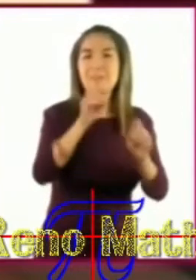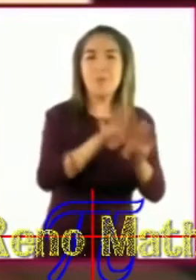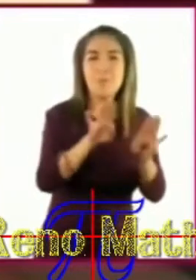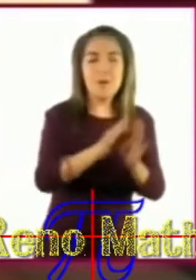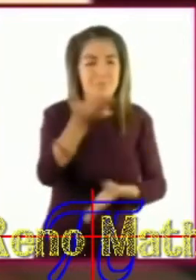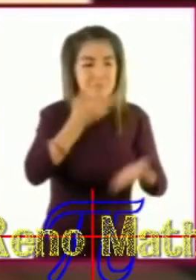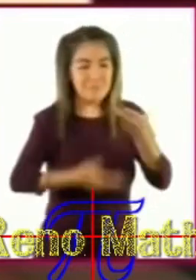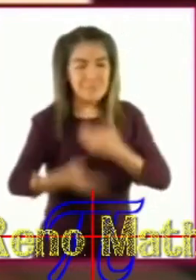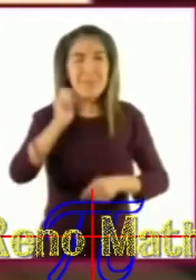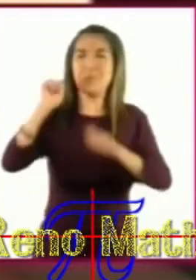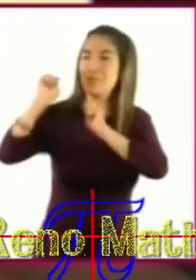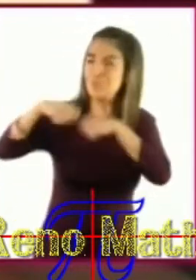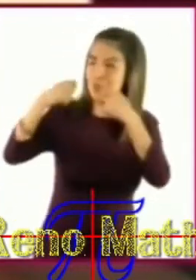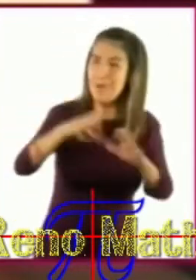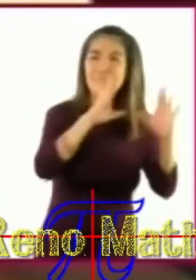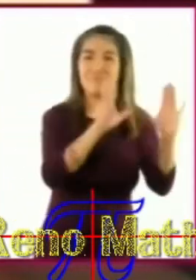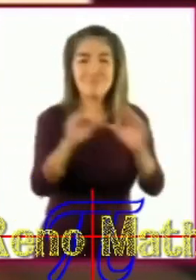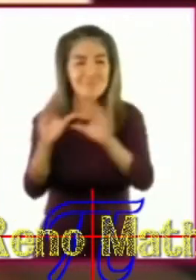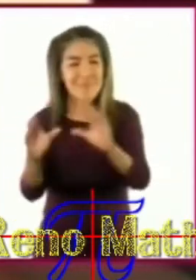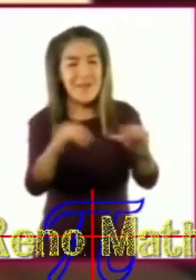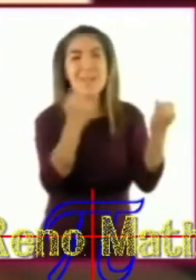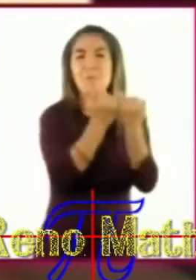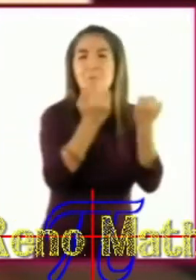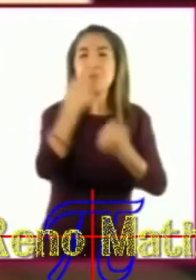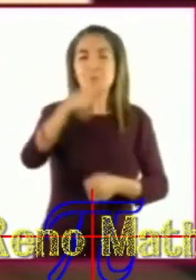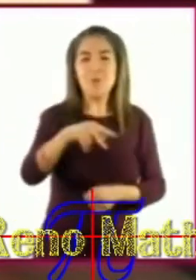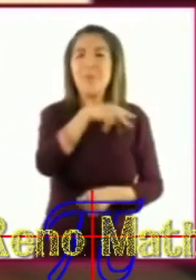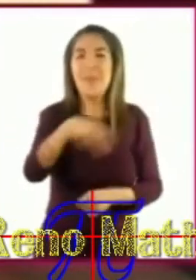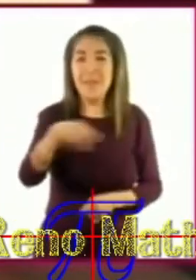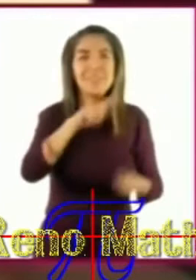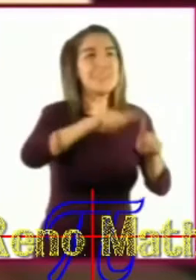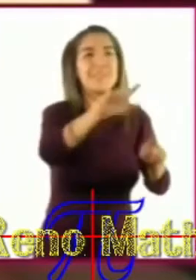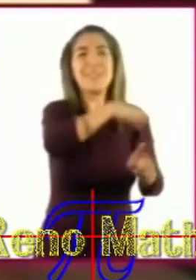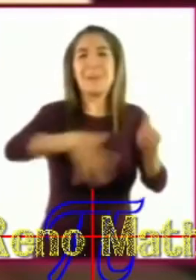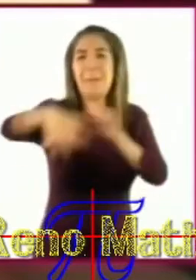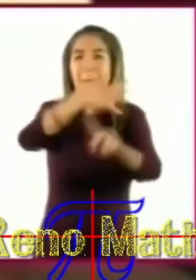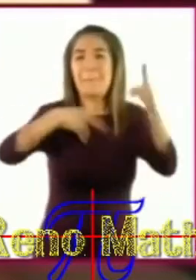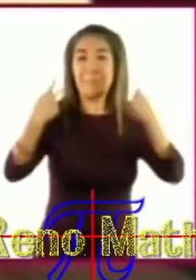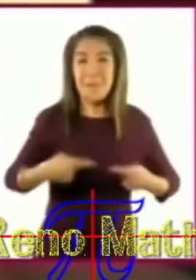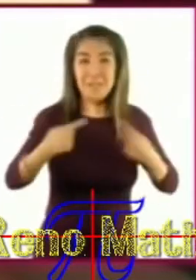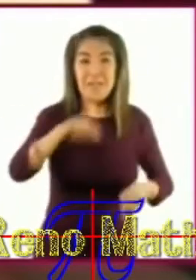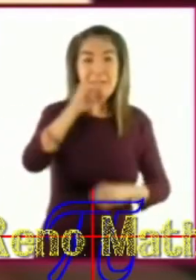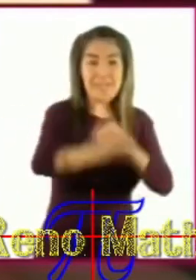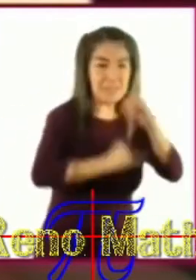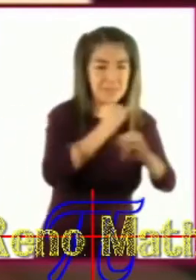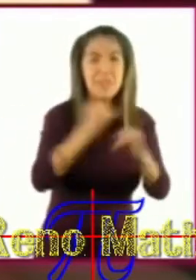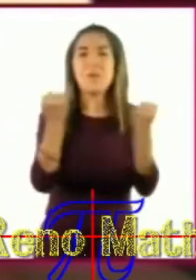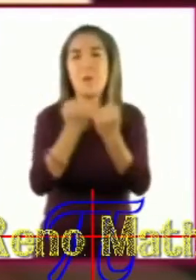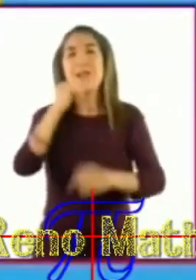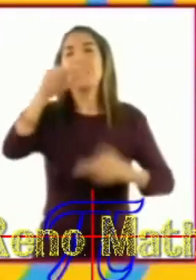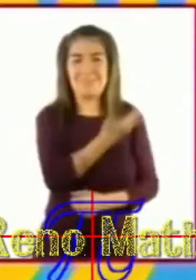así como mis creaciones dancísticas, y llegar a diferentes públicos, tanto a nivel nacional como